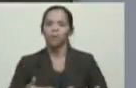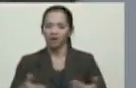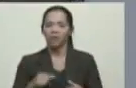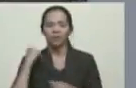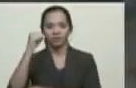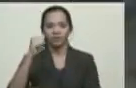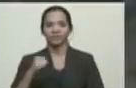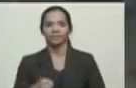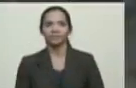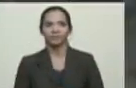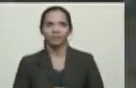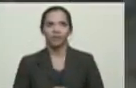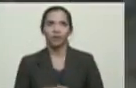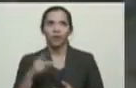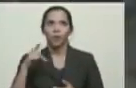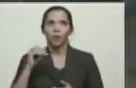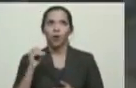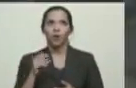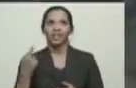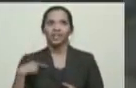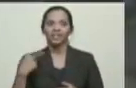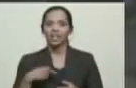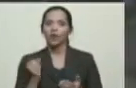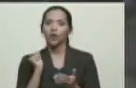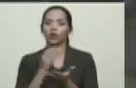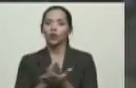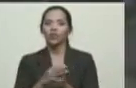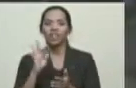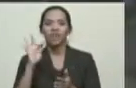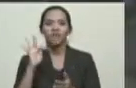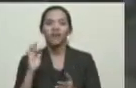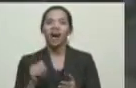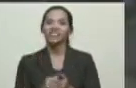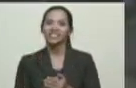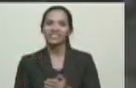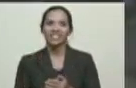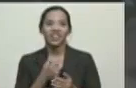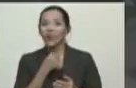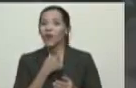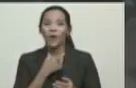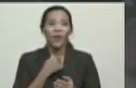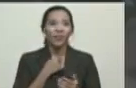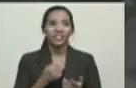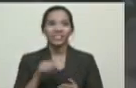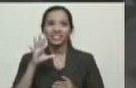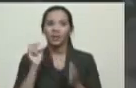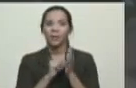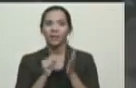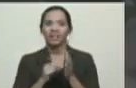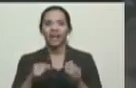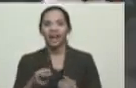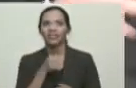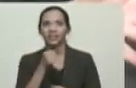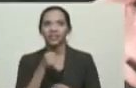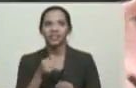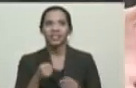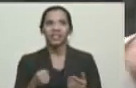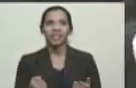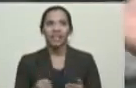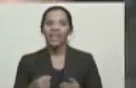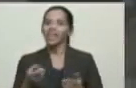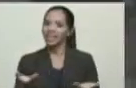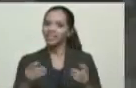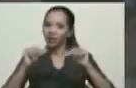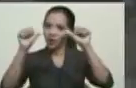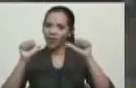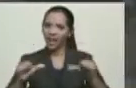triunfar. Bueno, Paul, me están diciendo que tienes un club de fan aquí en Venezolana de Televisión y me han decidido conceder 5 minutos más a tu entrevista en vivo en horario estelar.